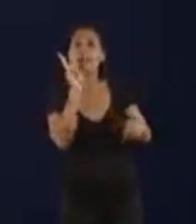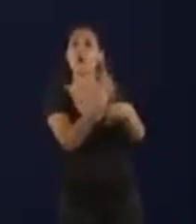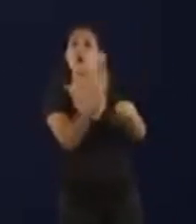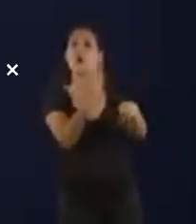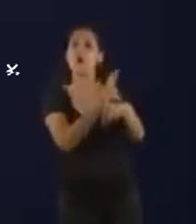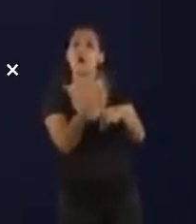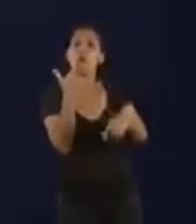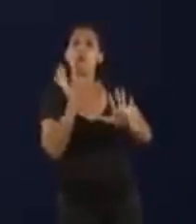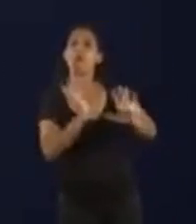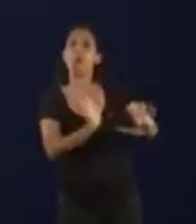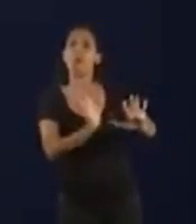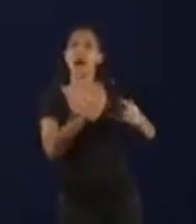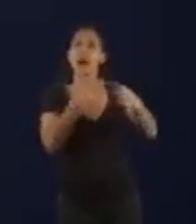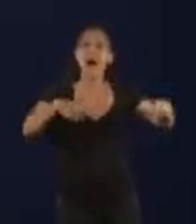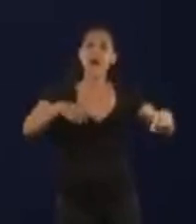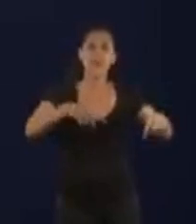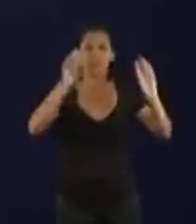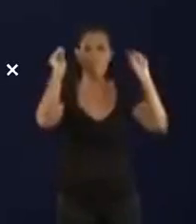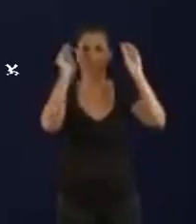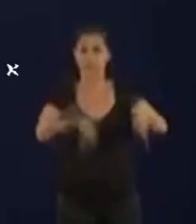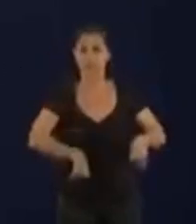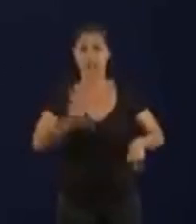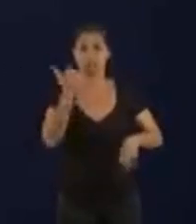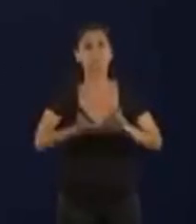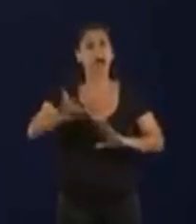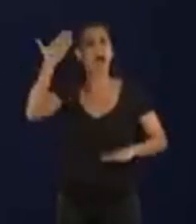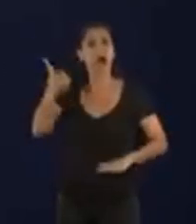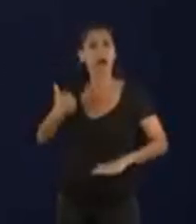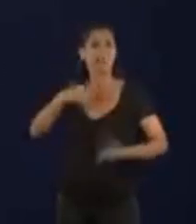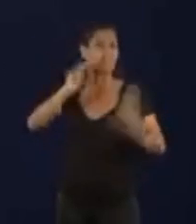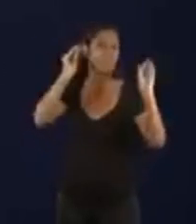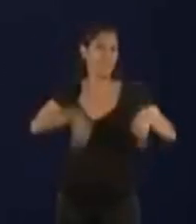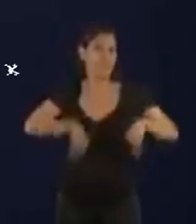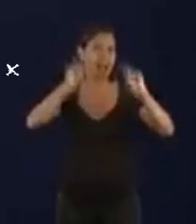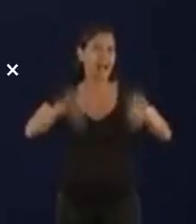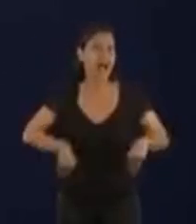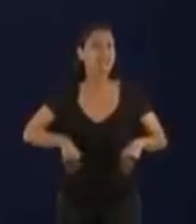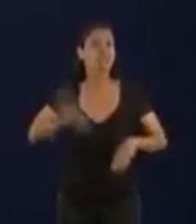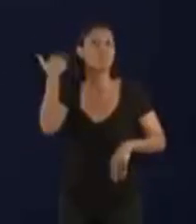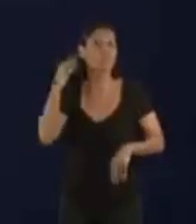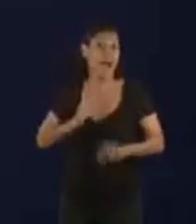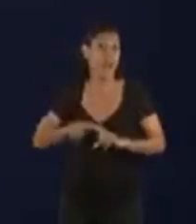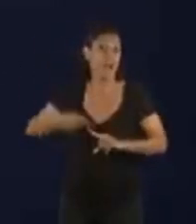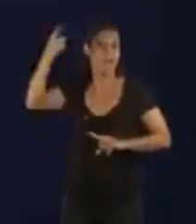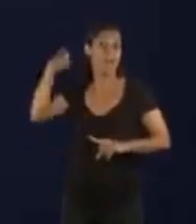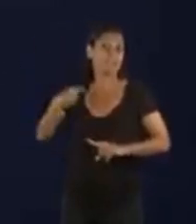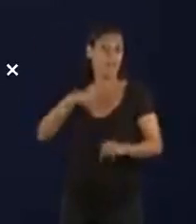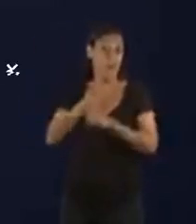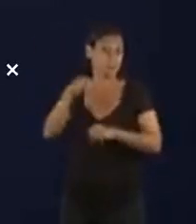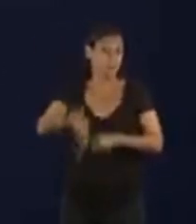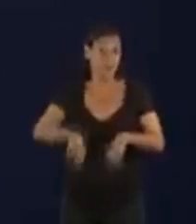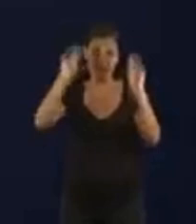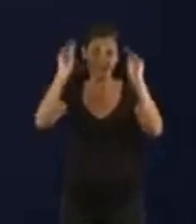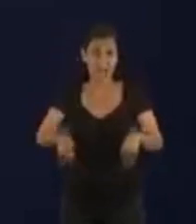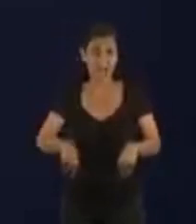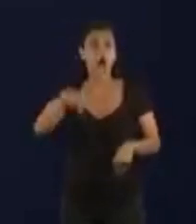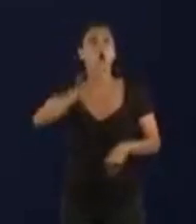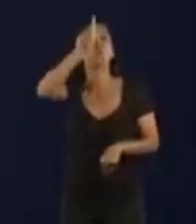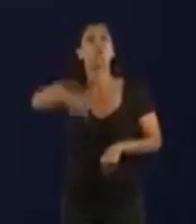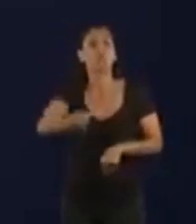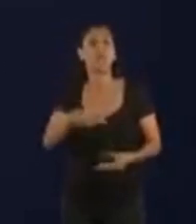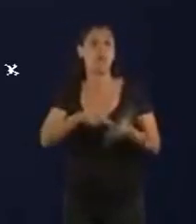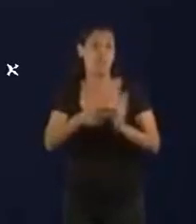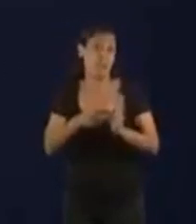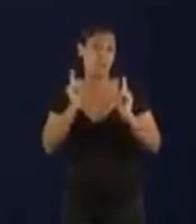que que se han hecho que se han realizado eh durante el año pasado eh que no